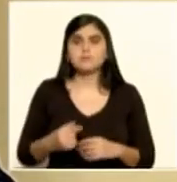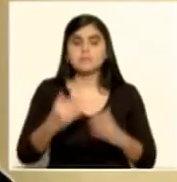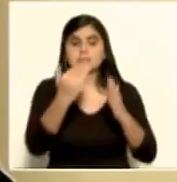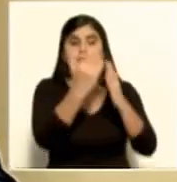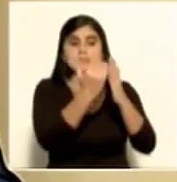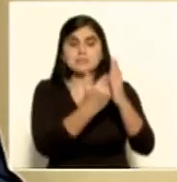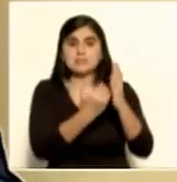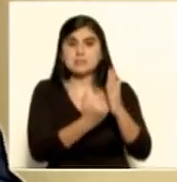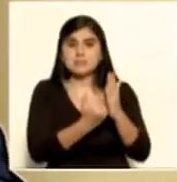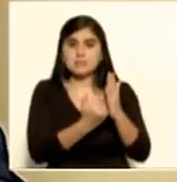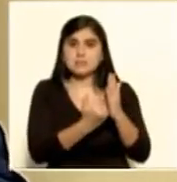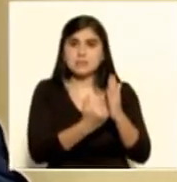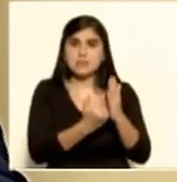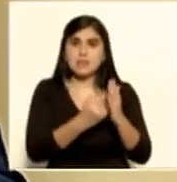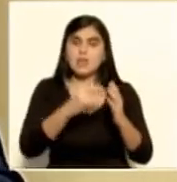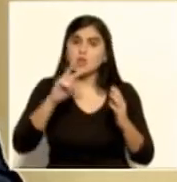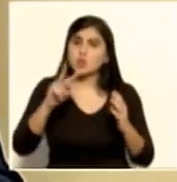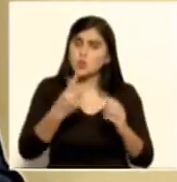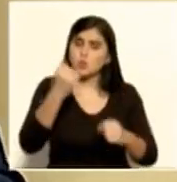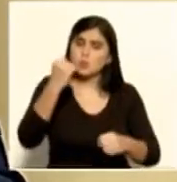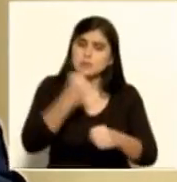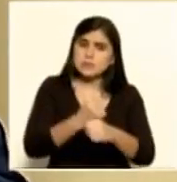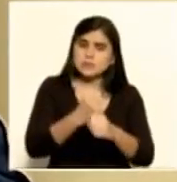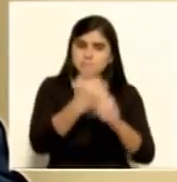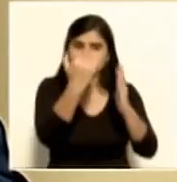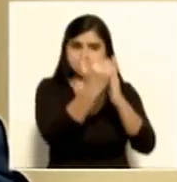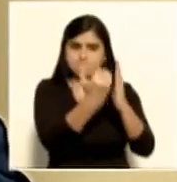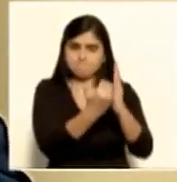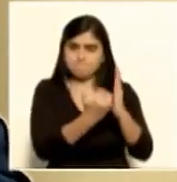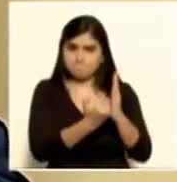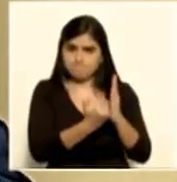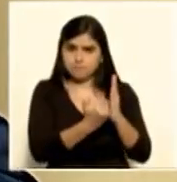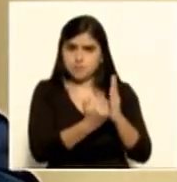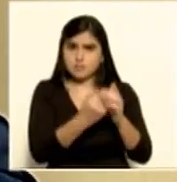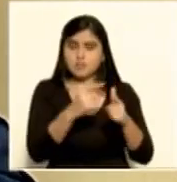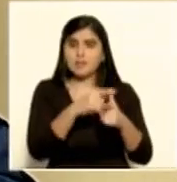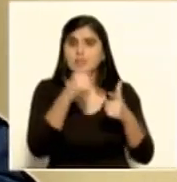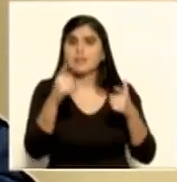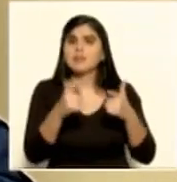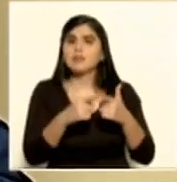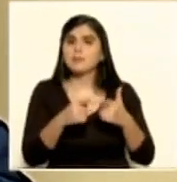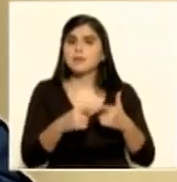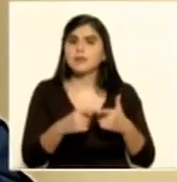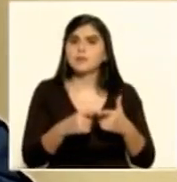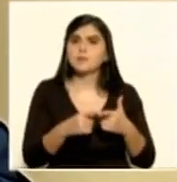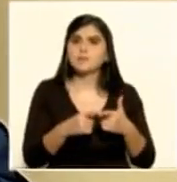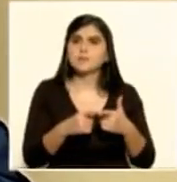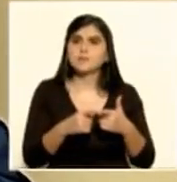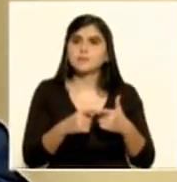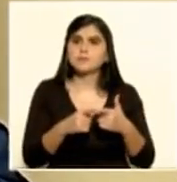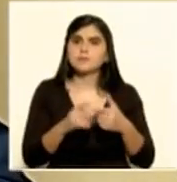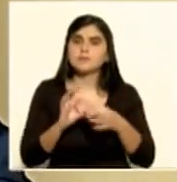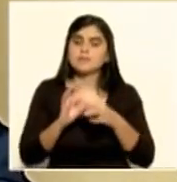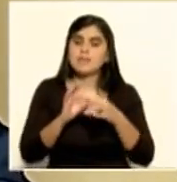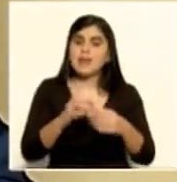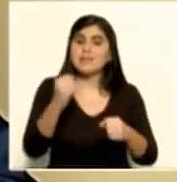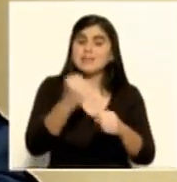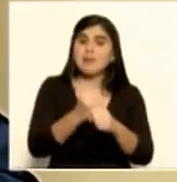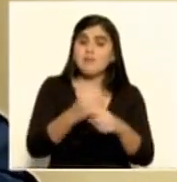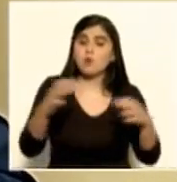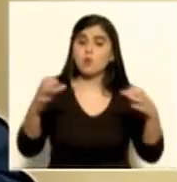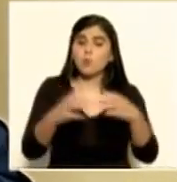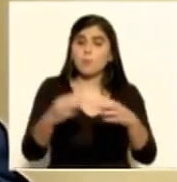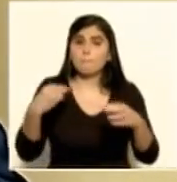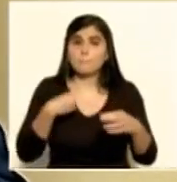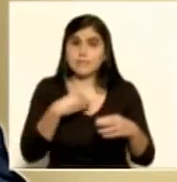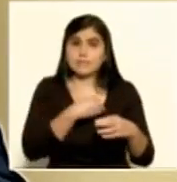tema del reforzamiento de las capacidades, hay otra línea que tiene que ver más con el trabajo conjunto también del Ministerio de Salud y la